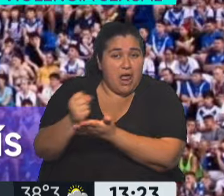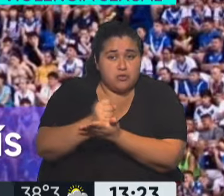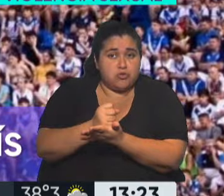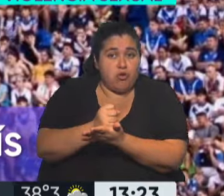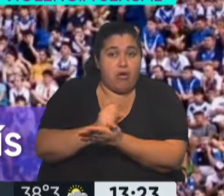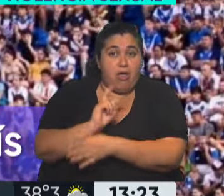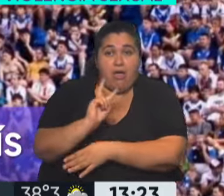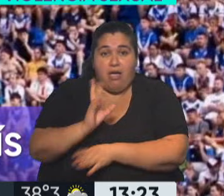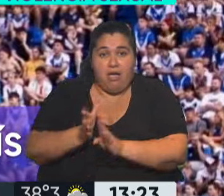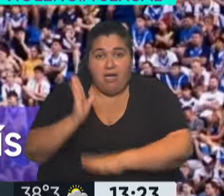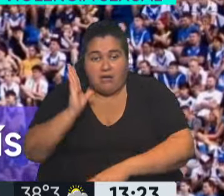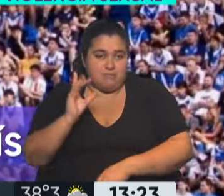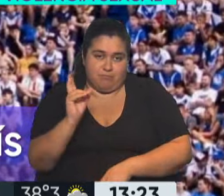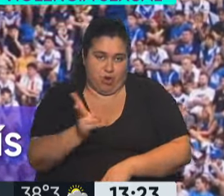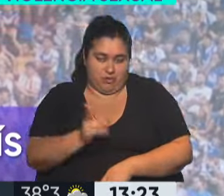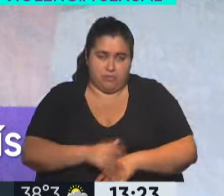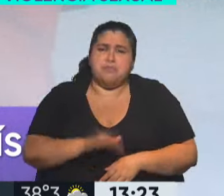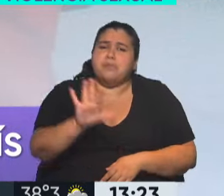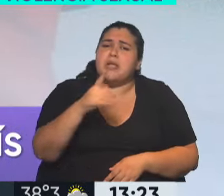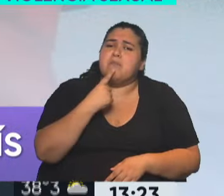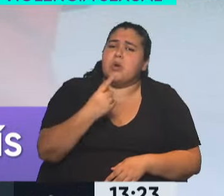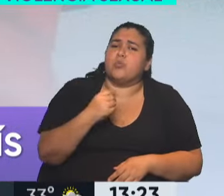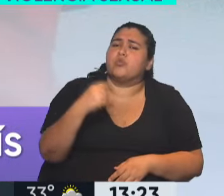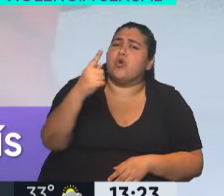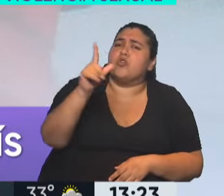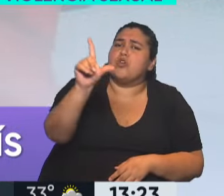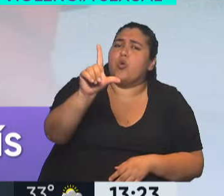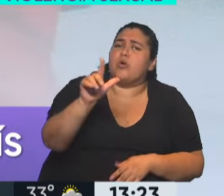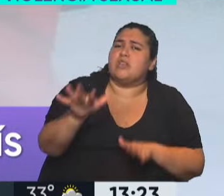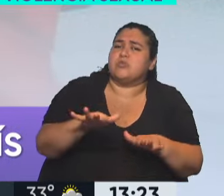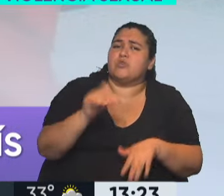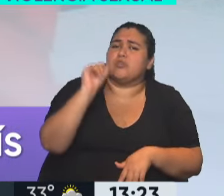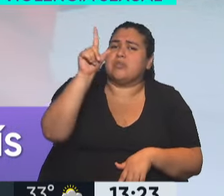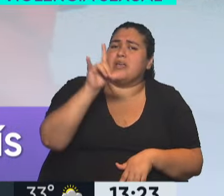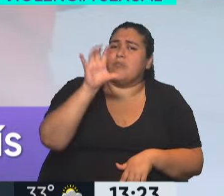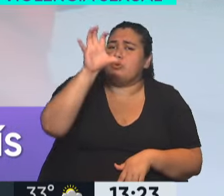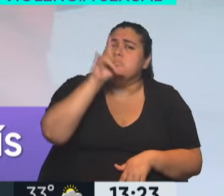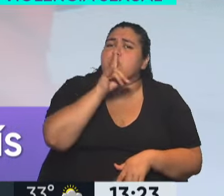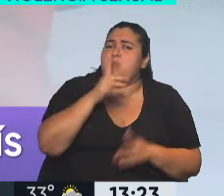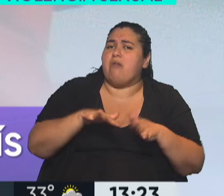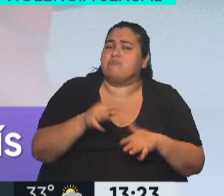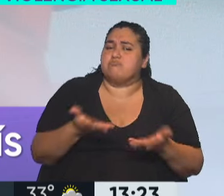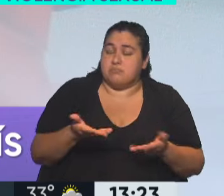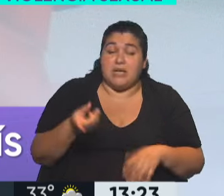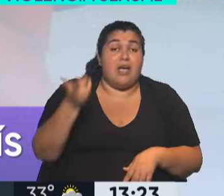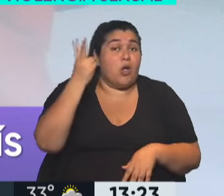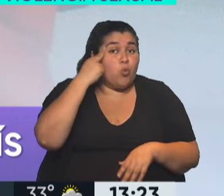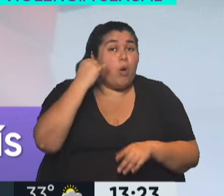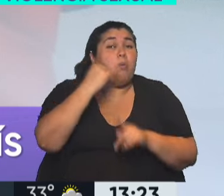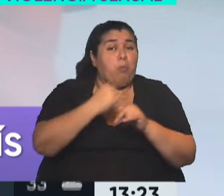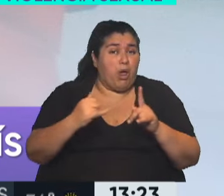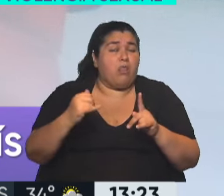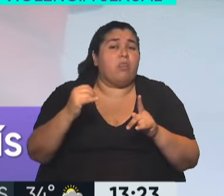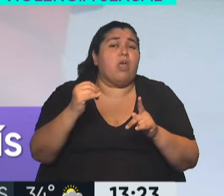Doctor Baclini, ¿qué va a suceder el lunes en Tucumán? Bueno, el lunes a las 9:30 sí. Está fijada